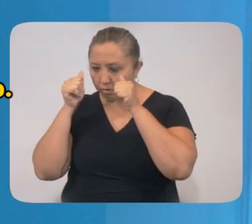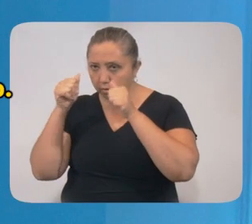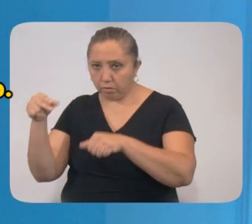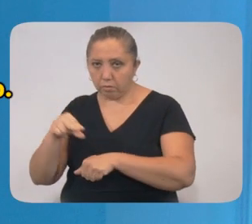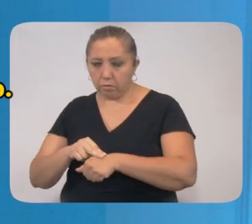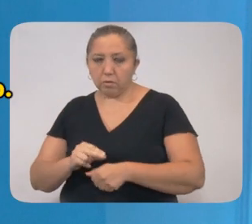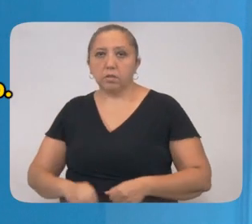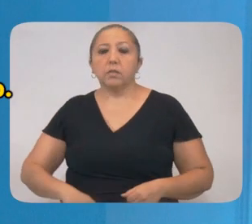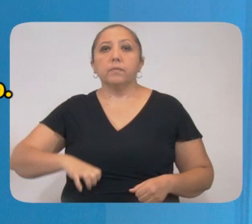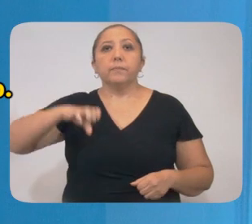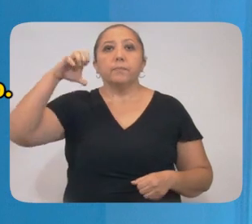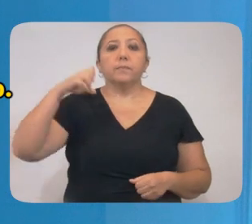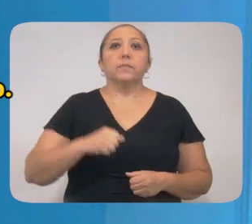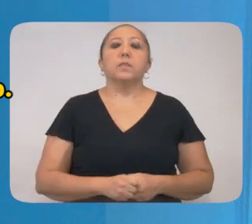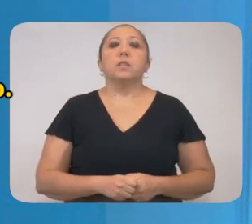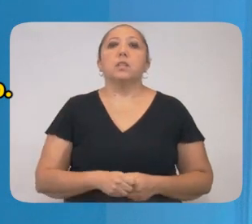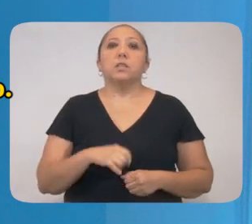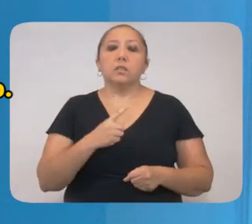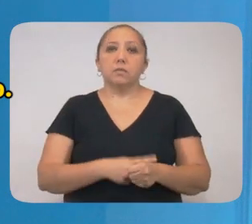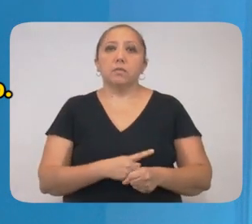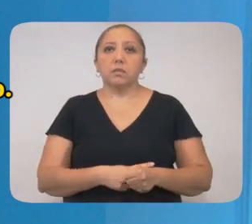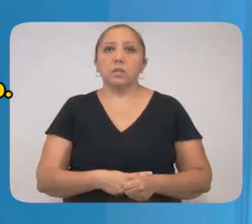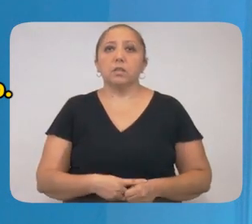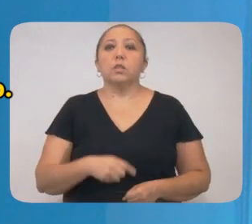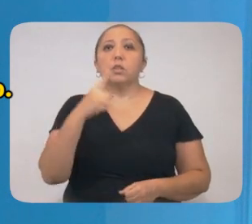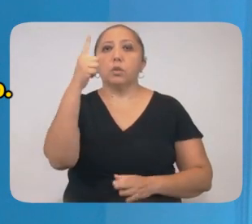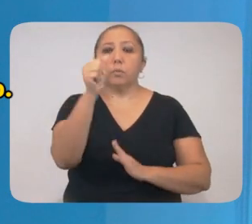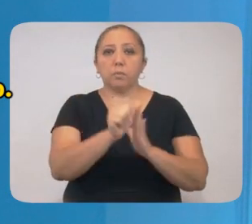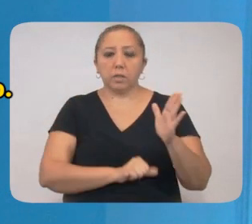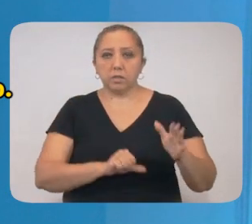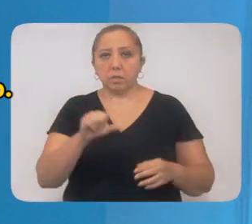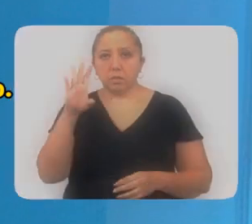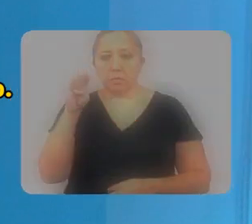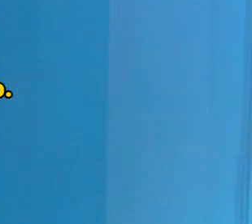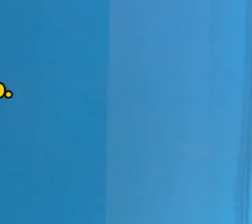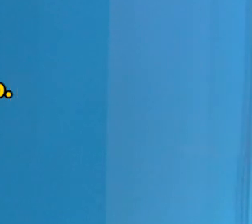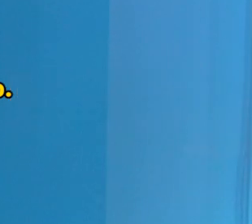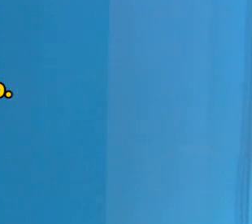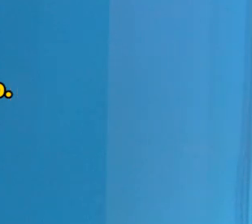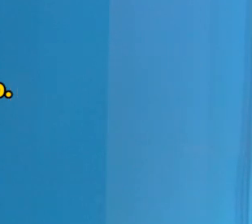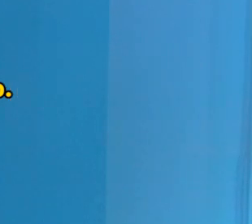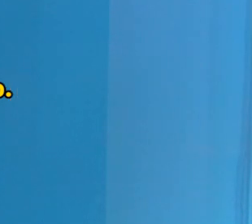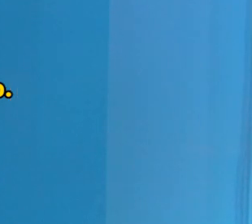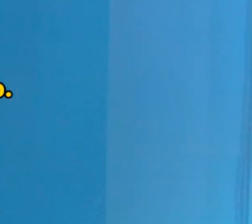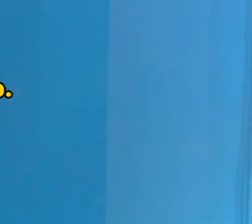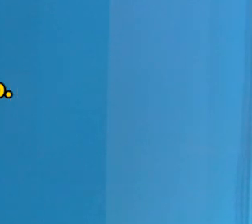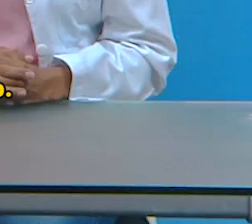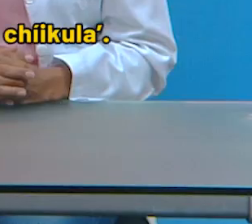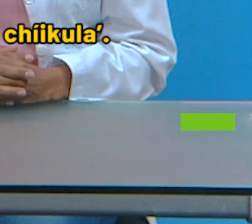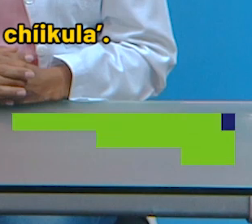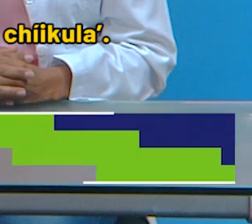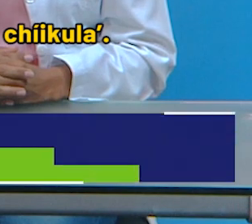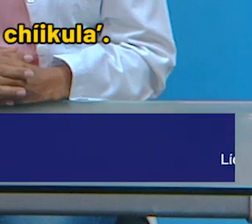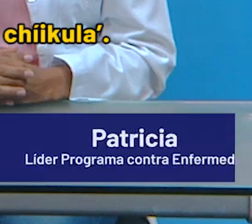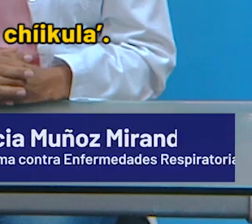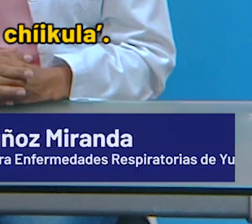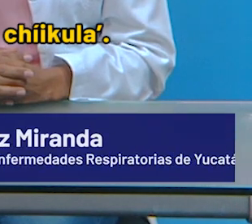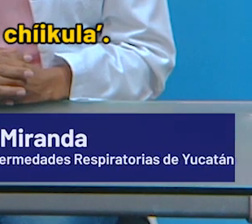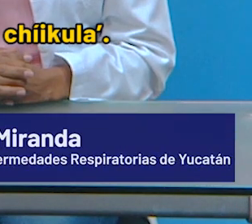El rango de edad de los casos confirmados es de un mes a 94 años. Este es el reporte hasta el día de hoy, doctora.